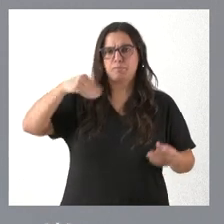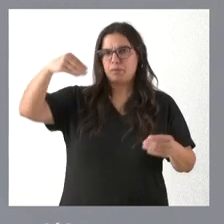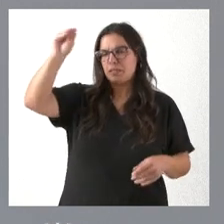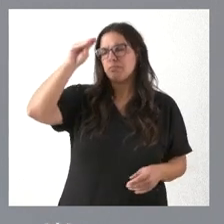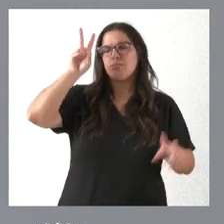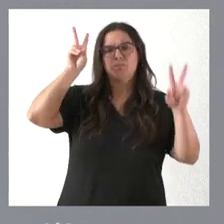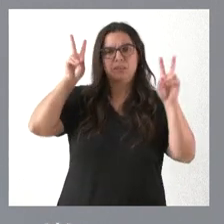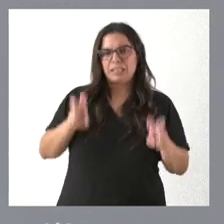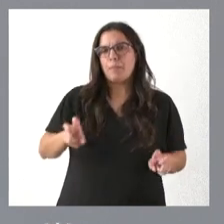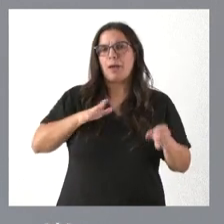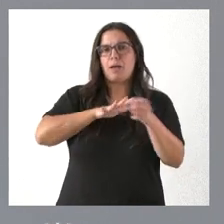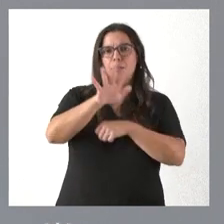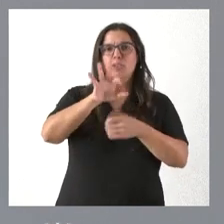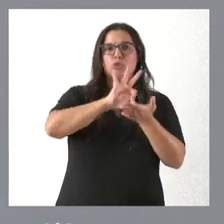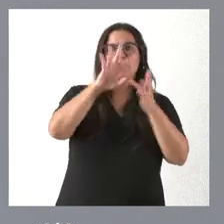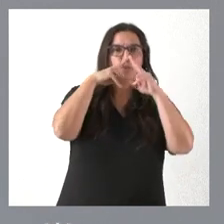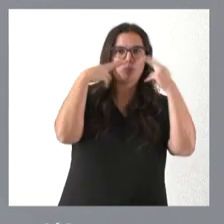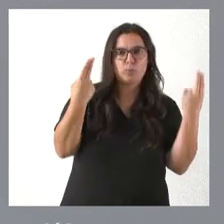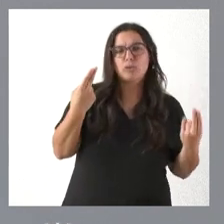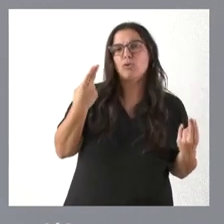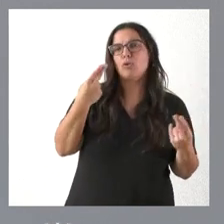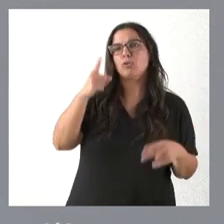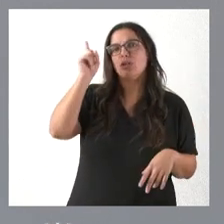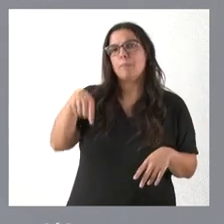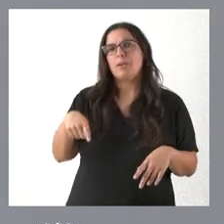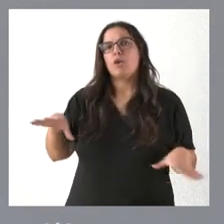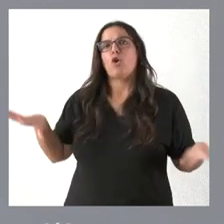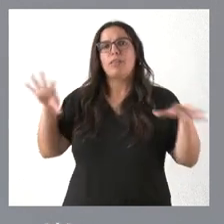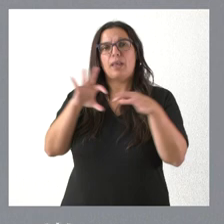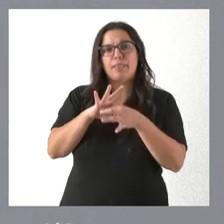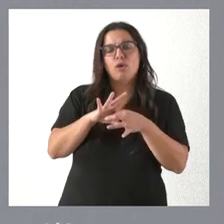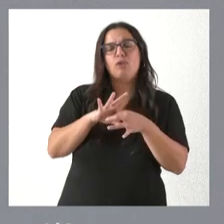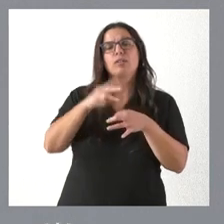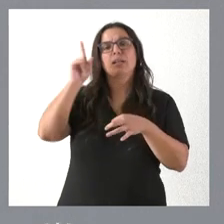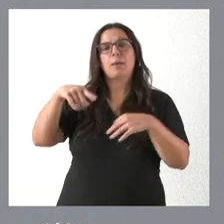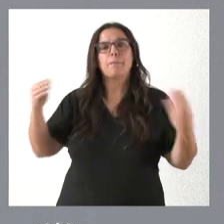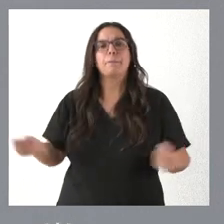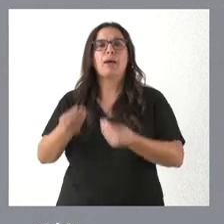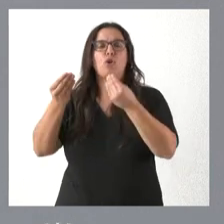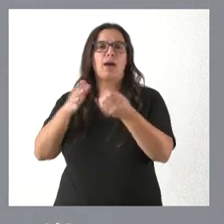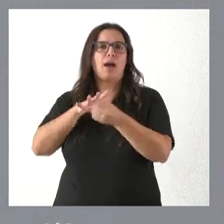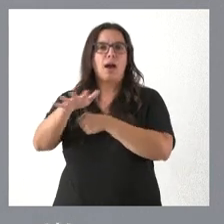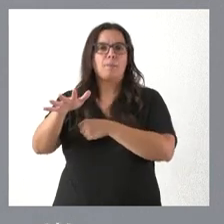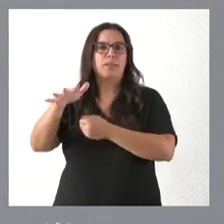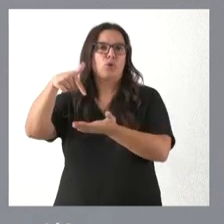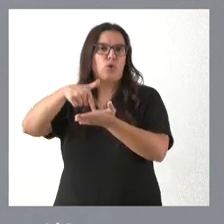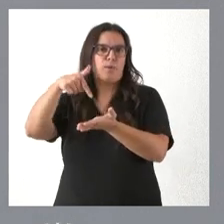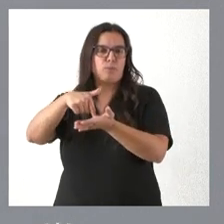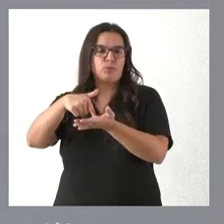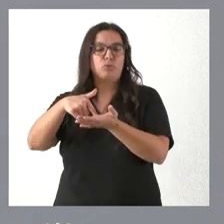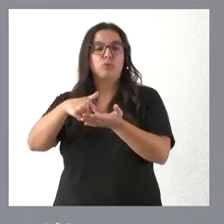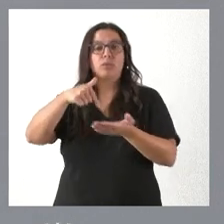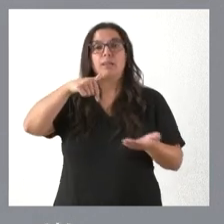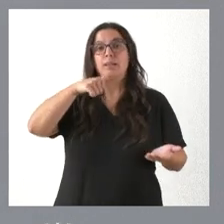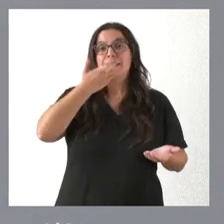relación en el ámbito como les digo tanto de servicios públicos como de conciliación como de mejora en el ámbito tributario Castillo no soy